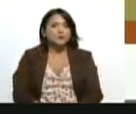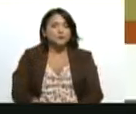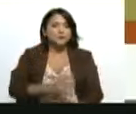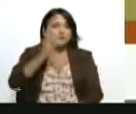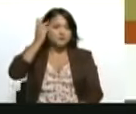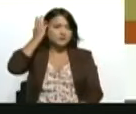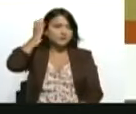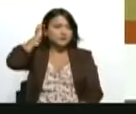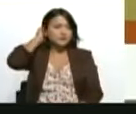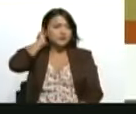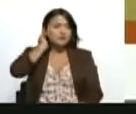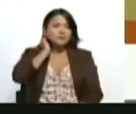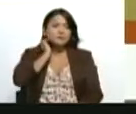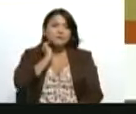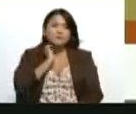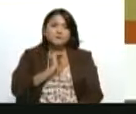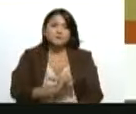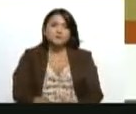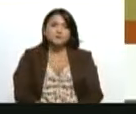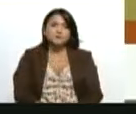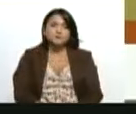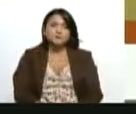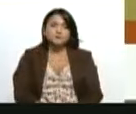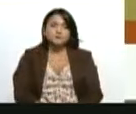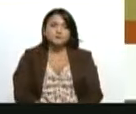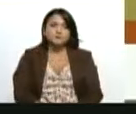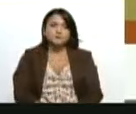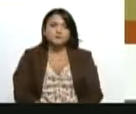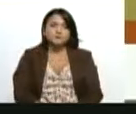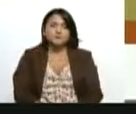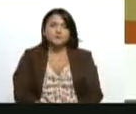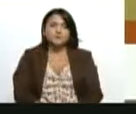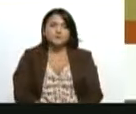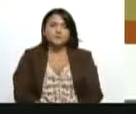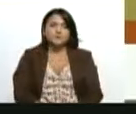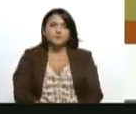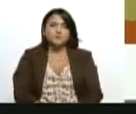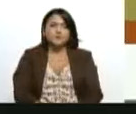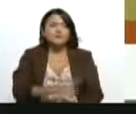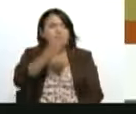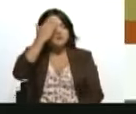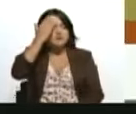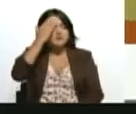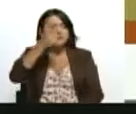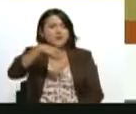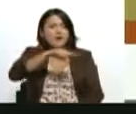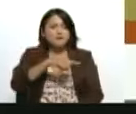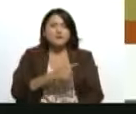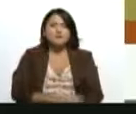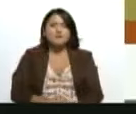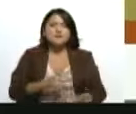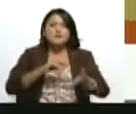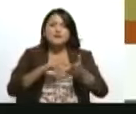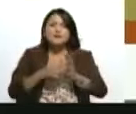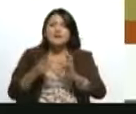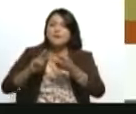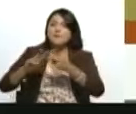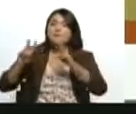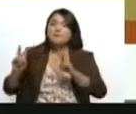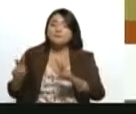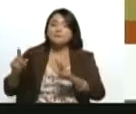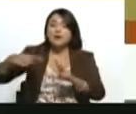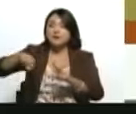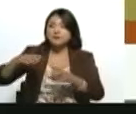viejas luchas, de viejas batallas, y saben que el concepto de paz